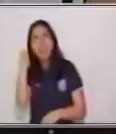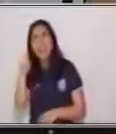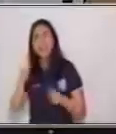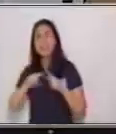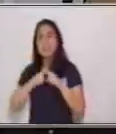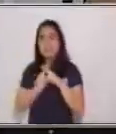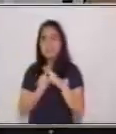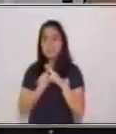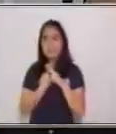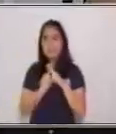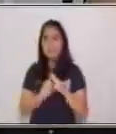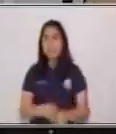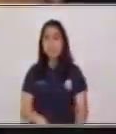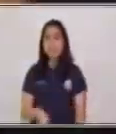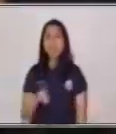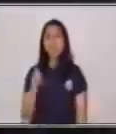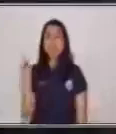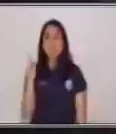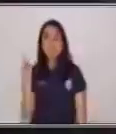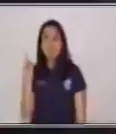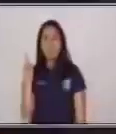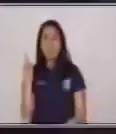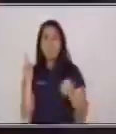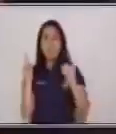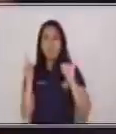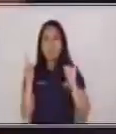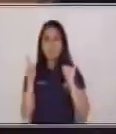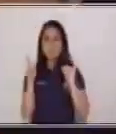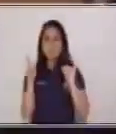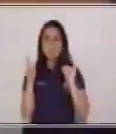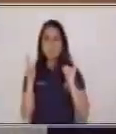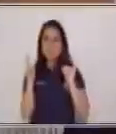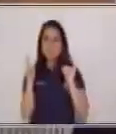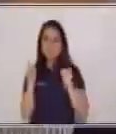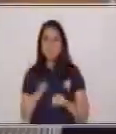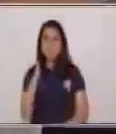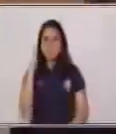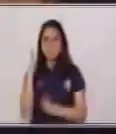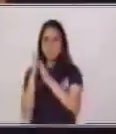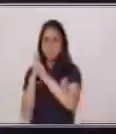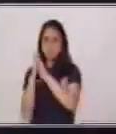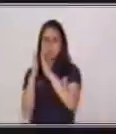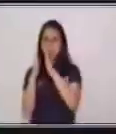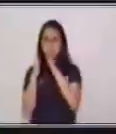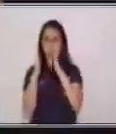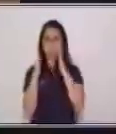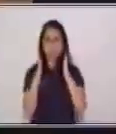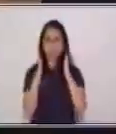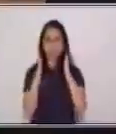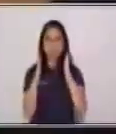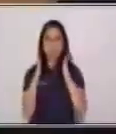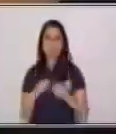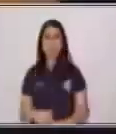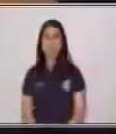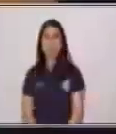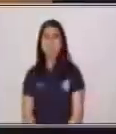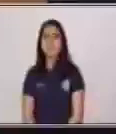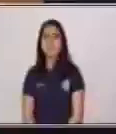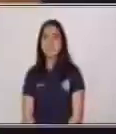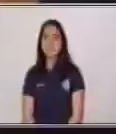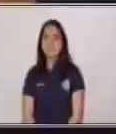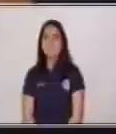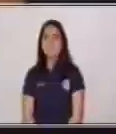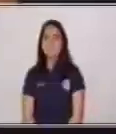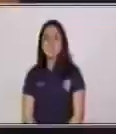a izquierda, y así podremos encontrar nuestra sílaba tónica. Acá cae en dormir. La